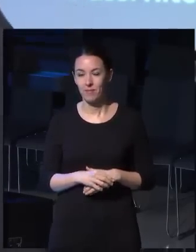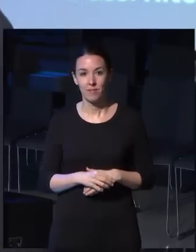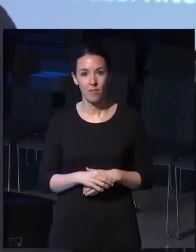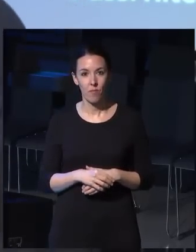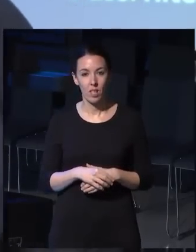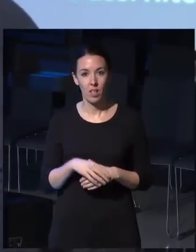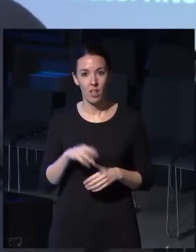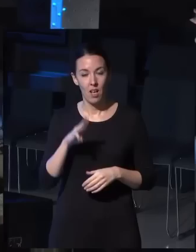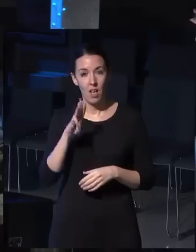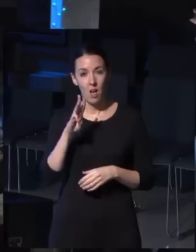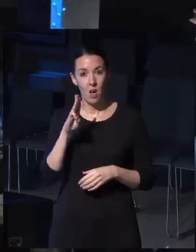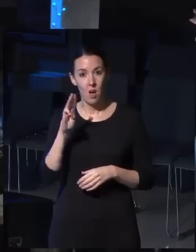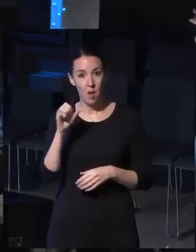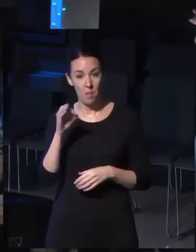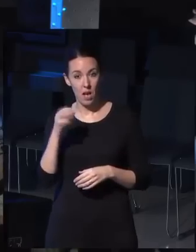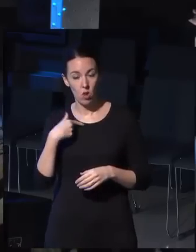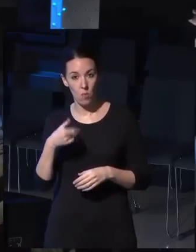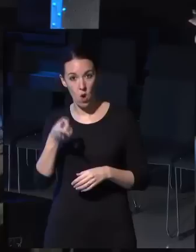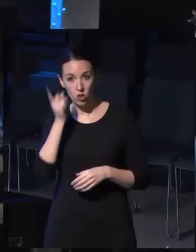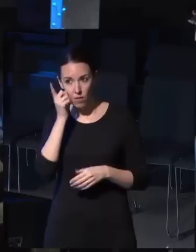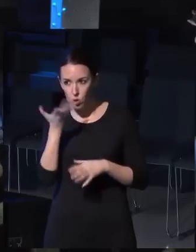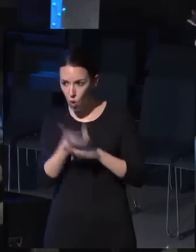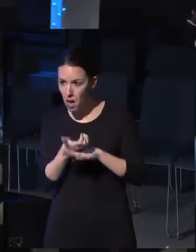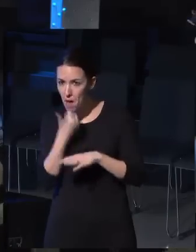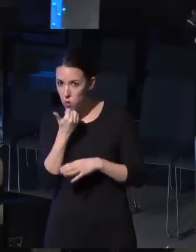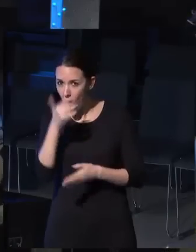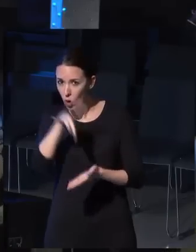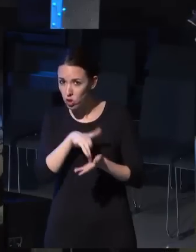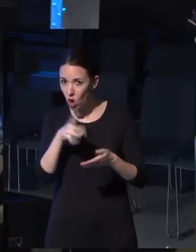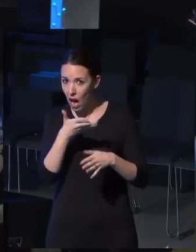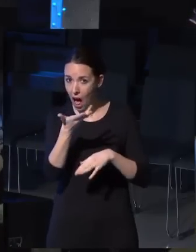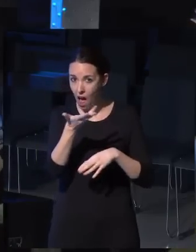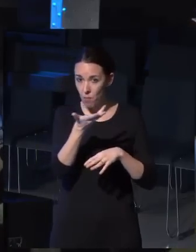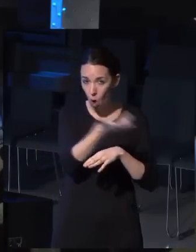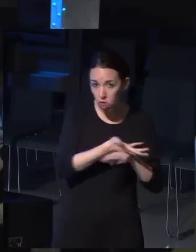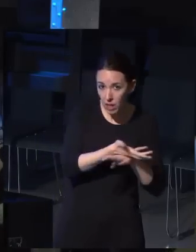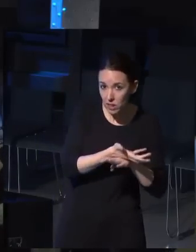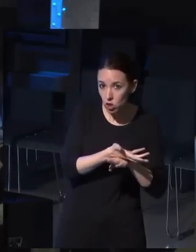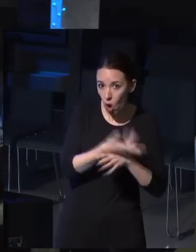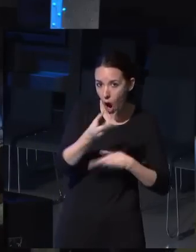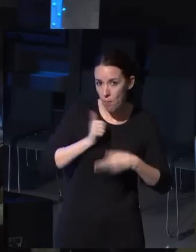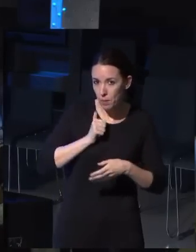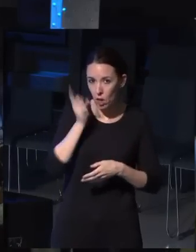Paco, a mí me ha salido muy mal lo del teléfono. ¿Tú has grabado con el teléfono alguna vez algún disco?